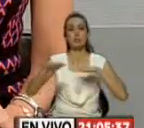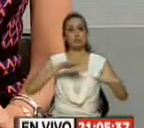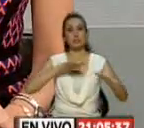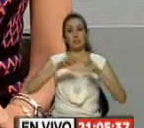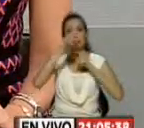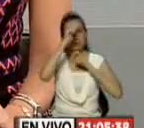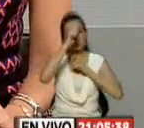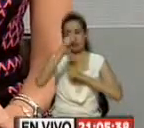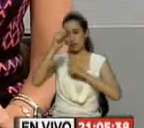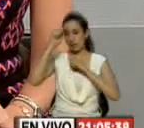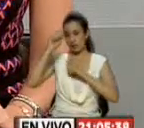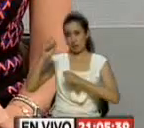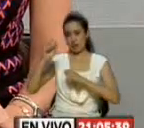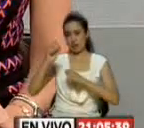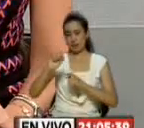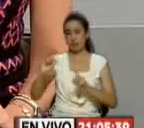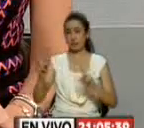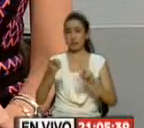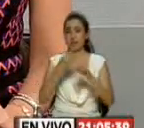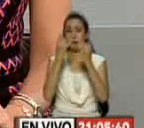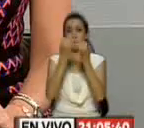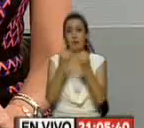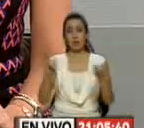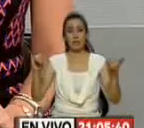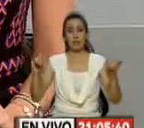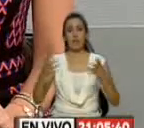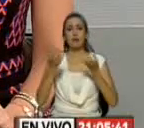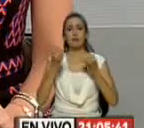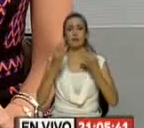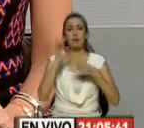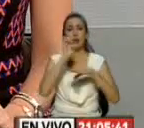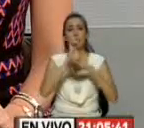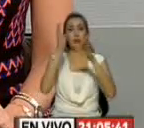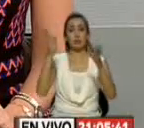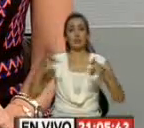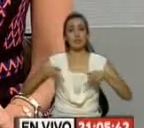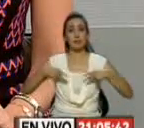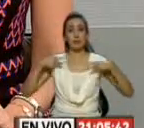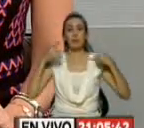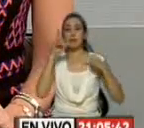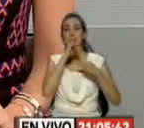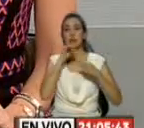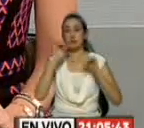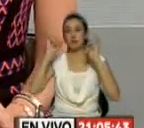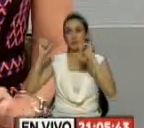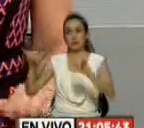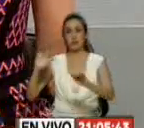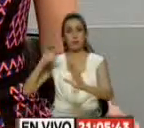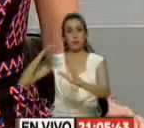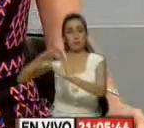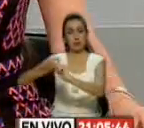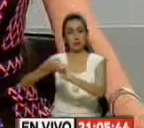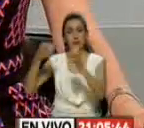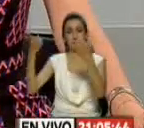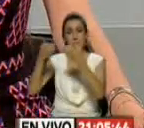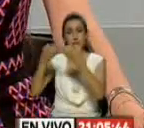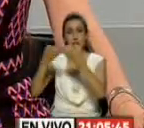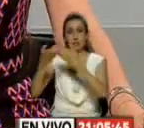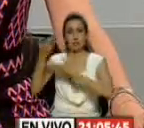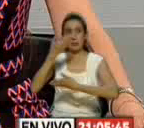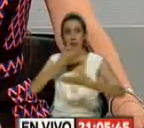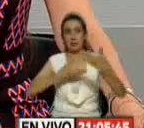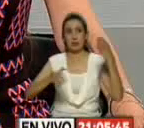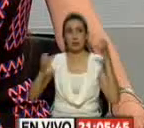el primer grito de independencia. Cientos de compatriotas ecuatorianos participan en esta celebración. Junto al equipo de los compadres